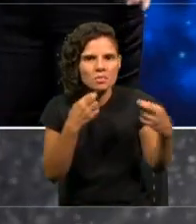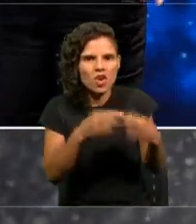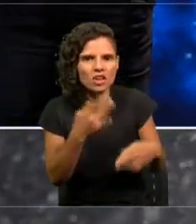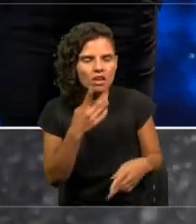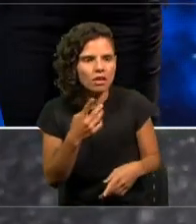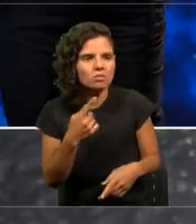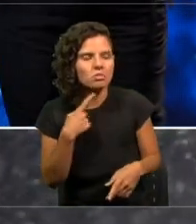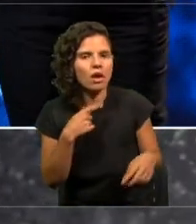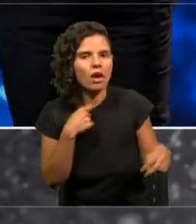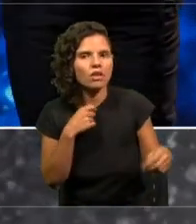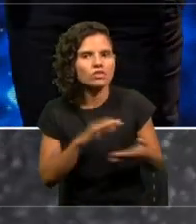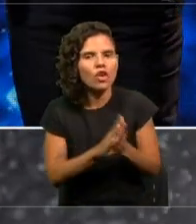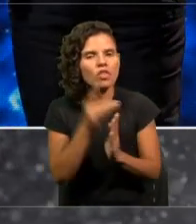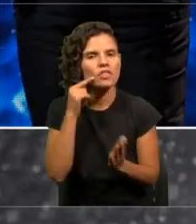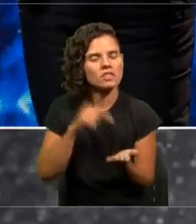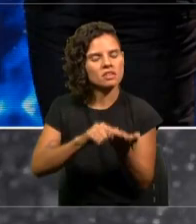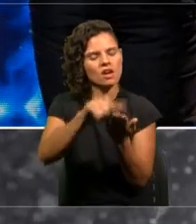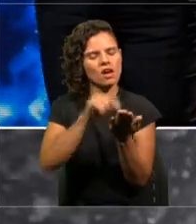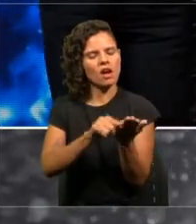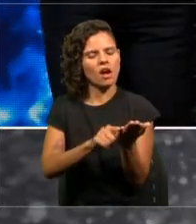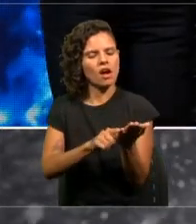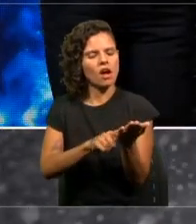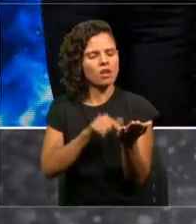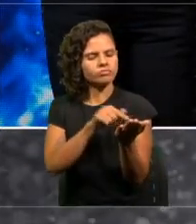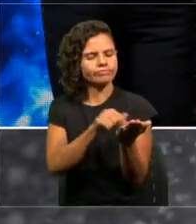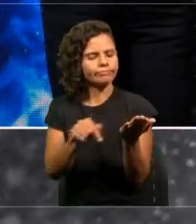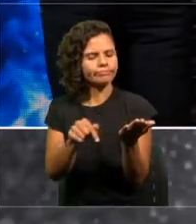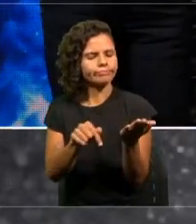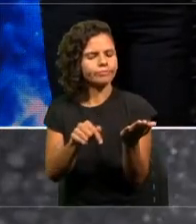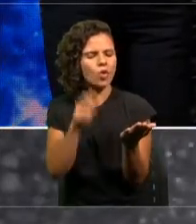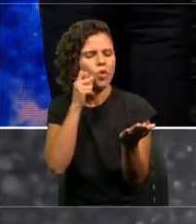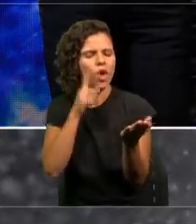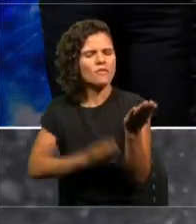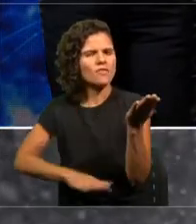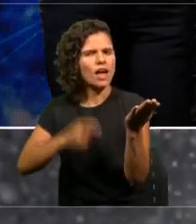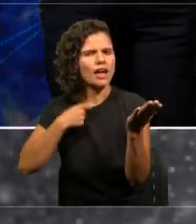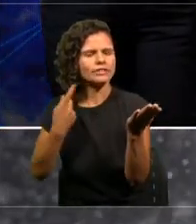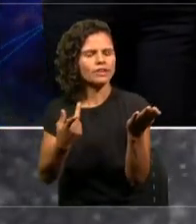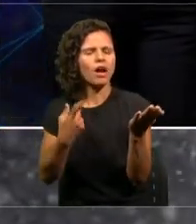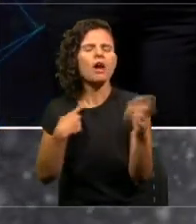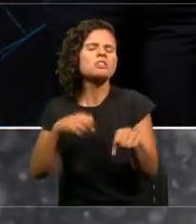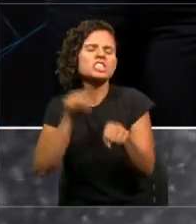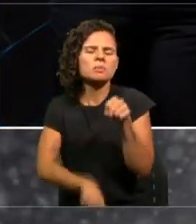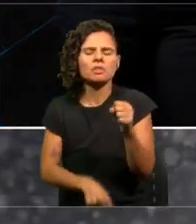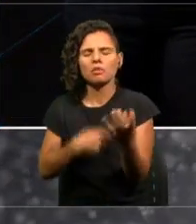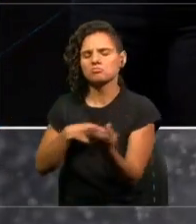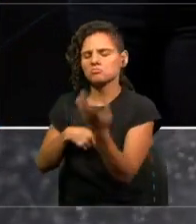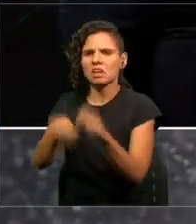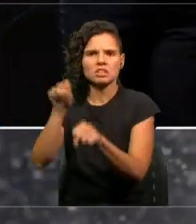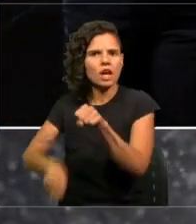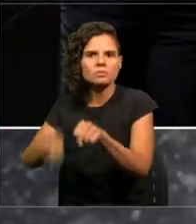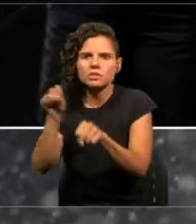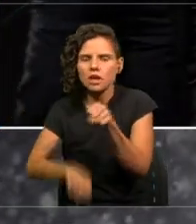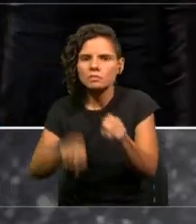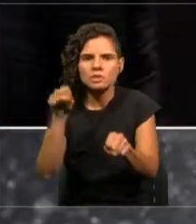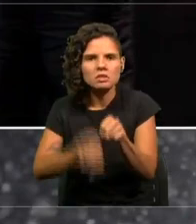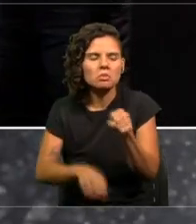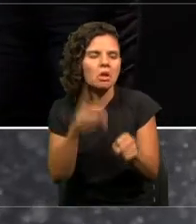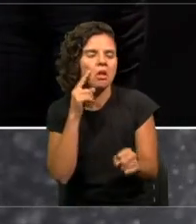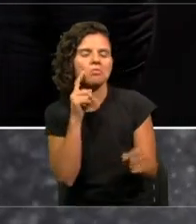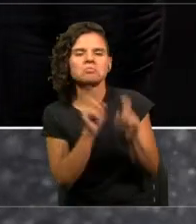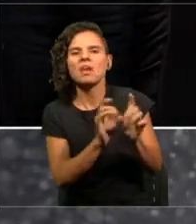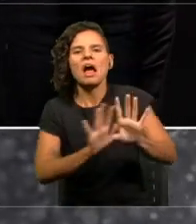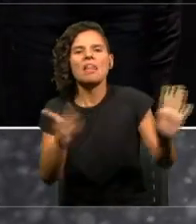aceptamos los términos y condiciones sin siquiera una una contraprestación encontramos que el